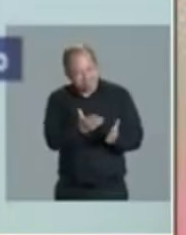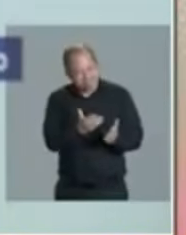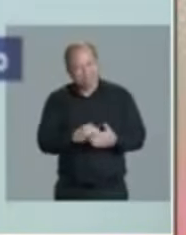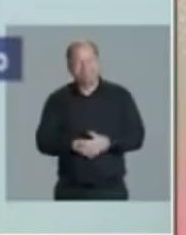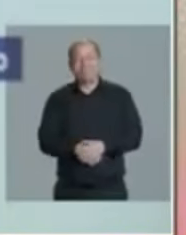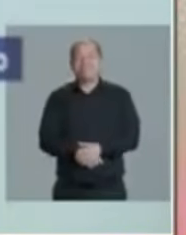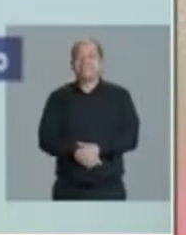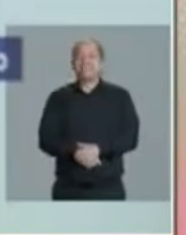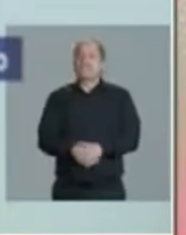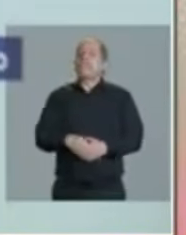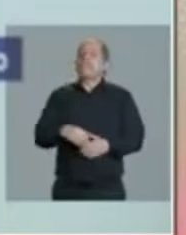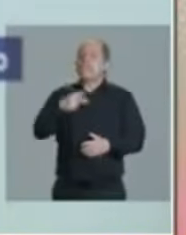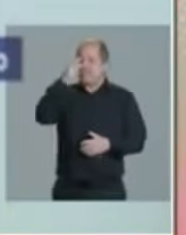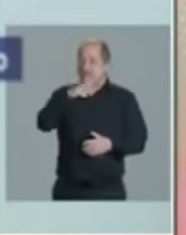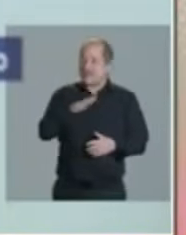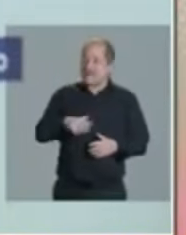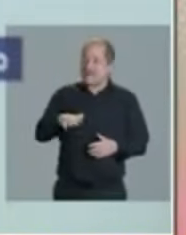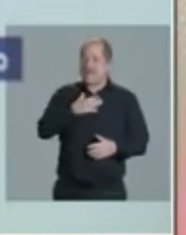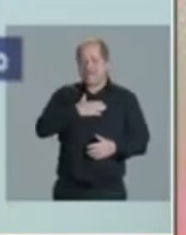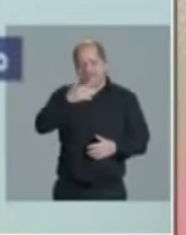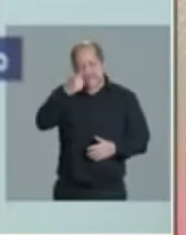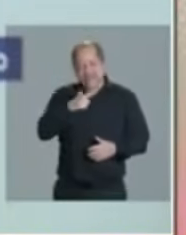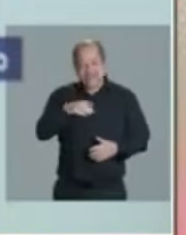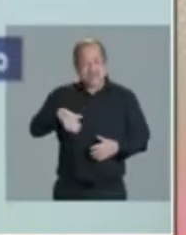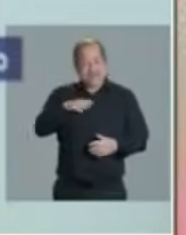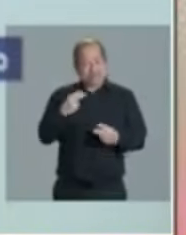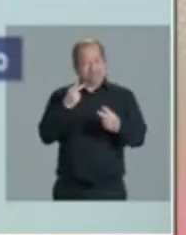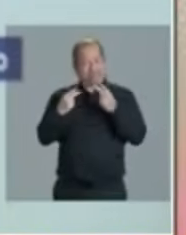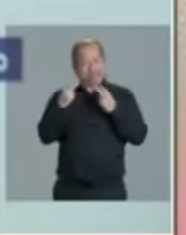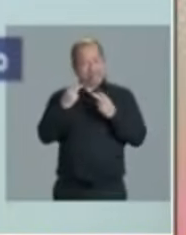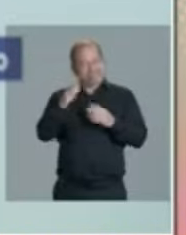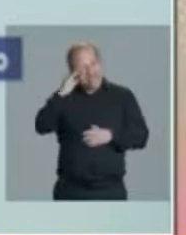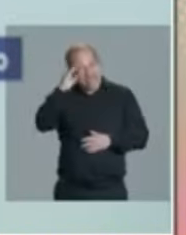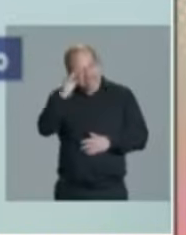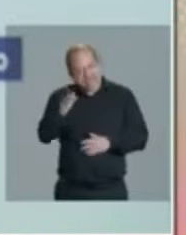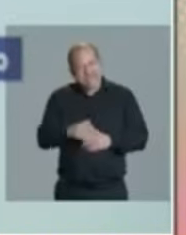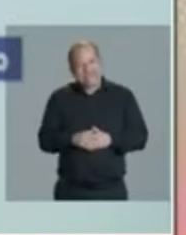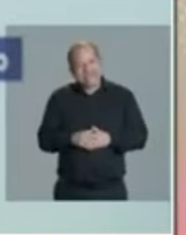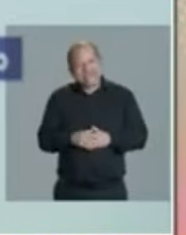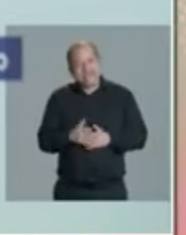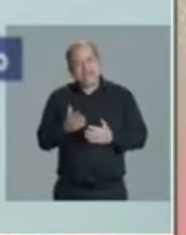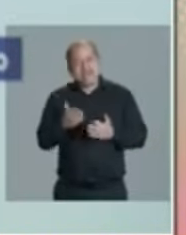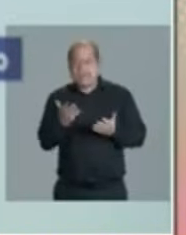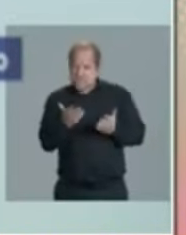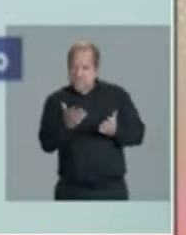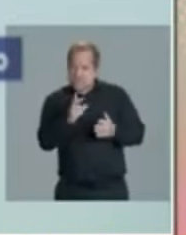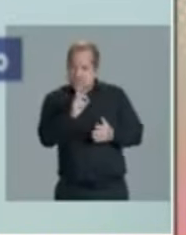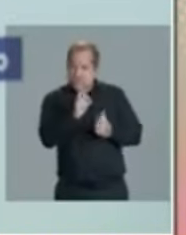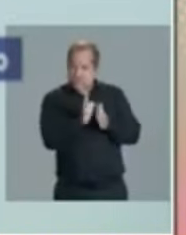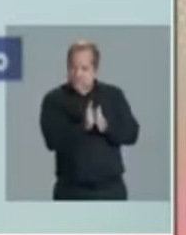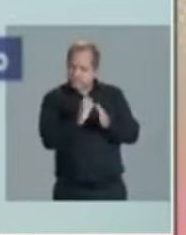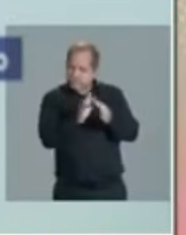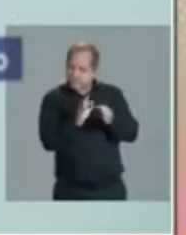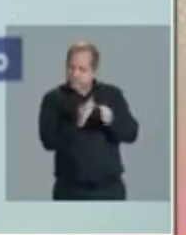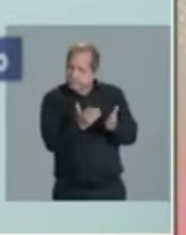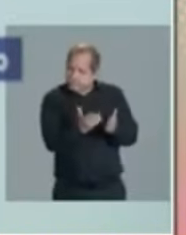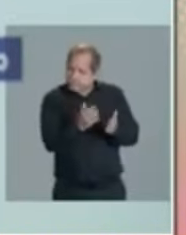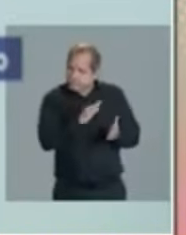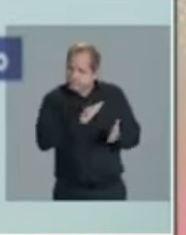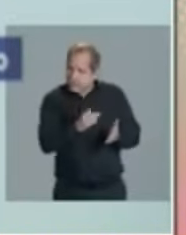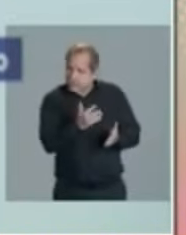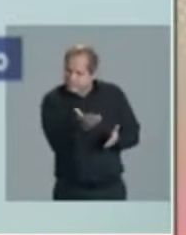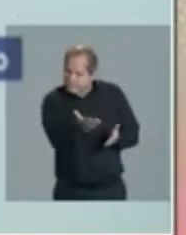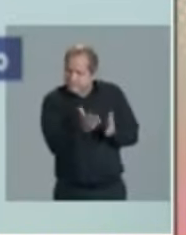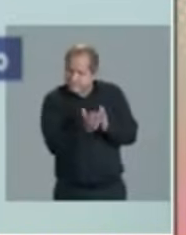oficialismo, Claudia Sheinbaum Pardo. Una ofensiva que estuvo marcada por mentiras y calumnias. Esta es la premisa y el análisis